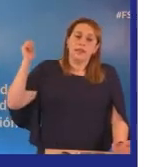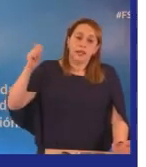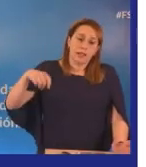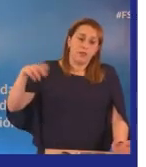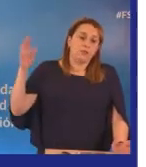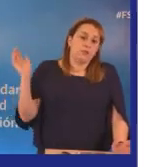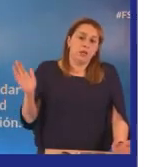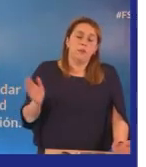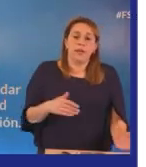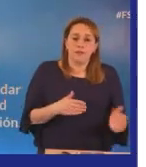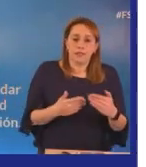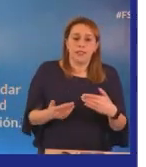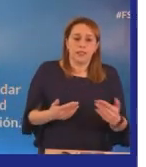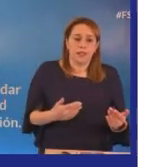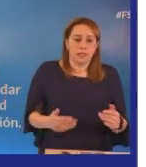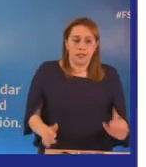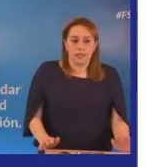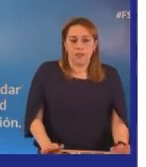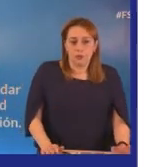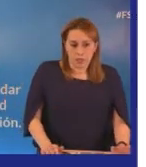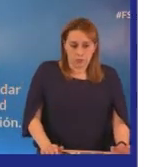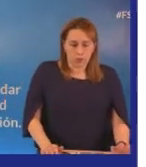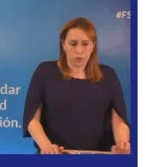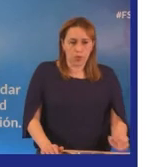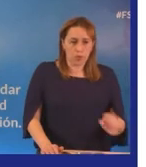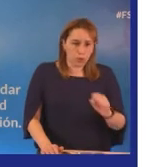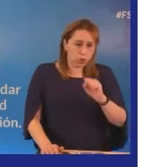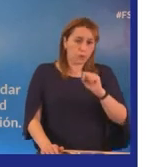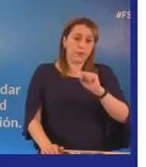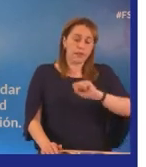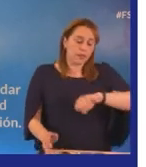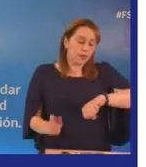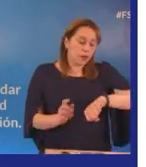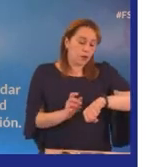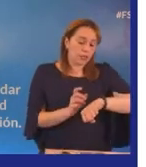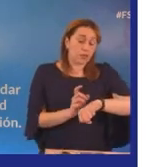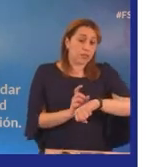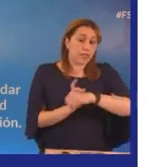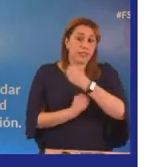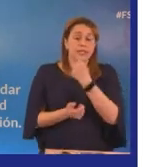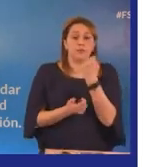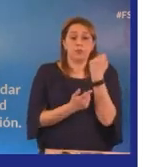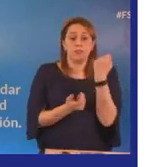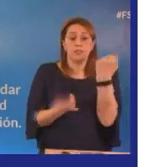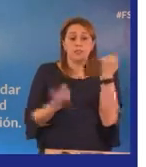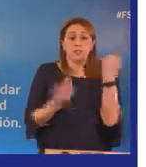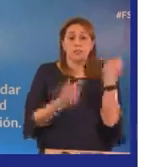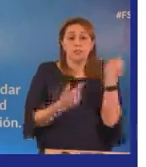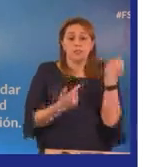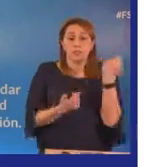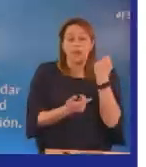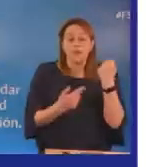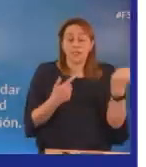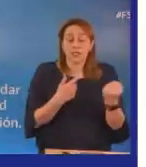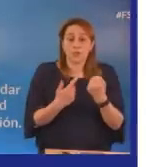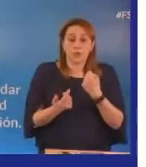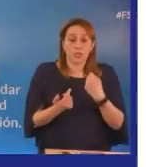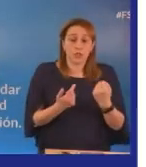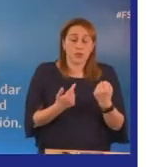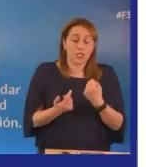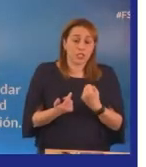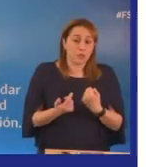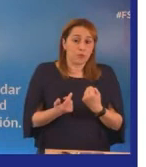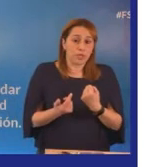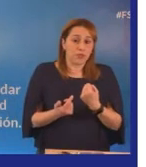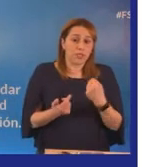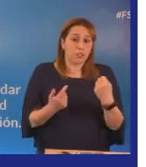día, el año, para facilitar en él lo mismo. Otra cosa que tenemos es, afortunadamente hay